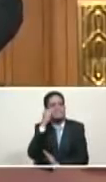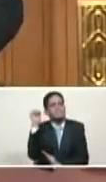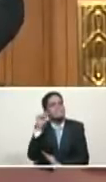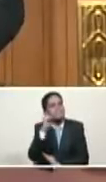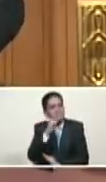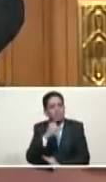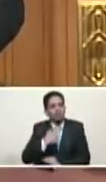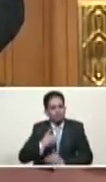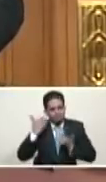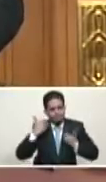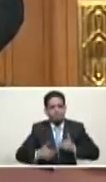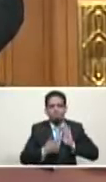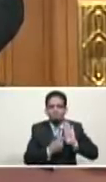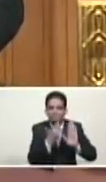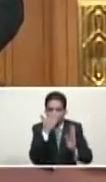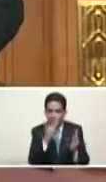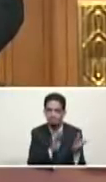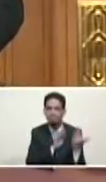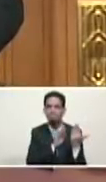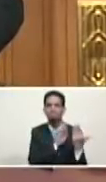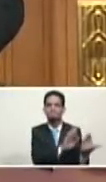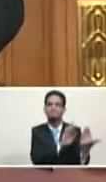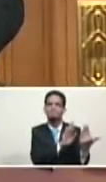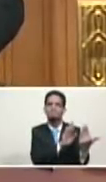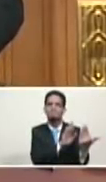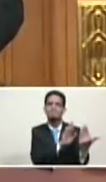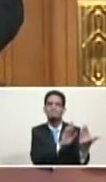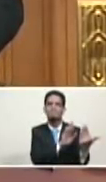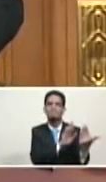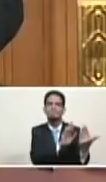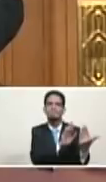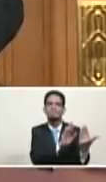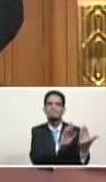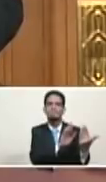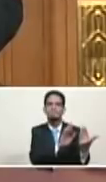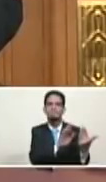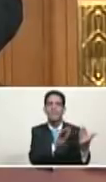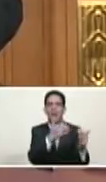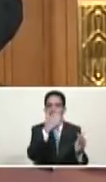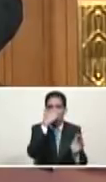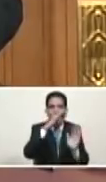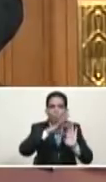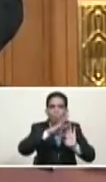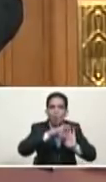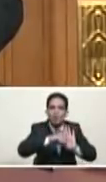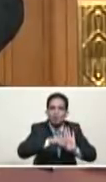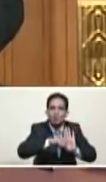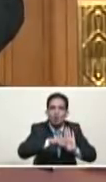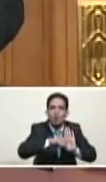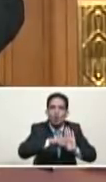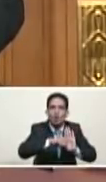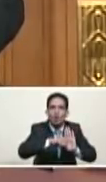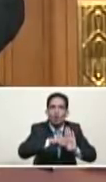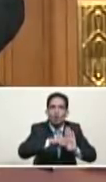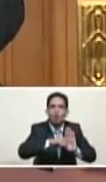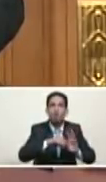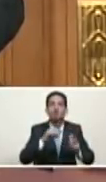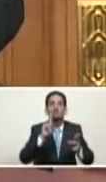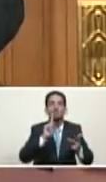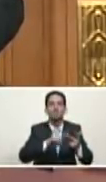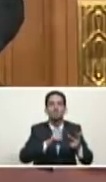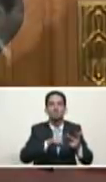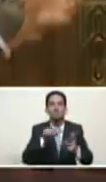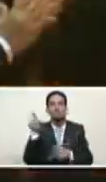estoy para enfrentar con coraje la corrupción y la dilapidación